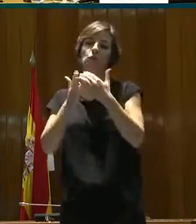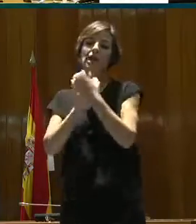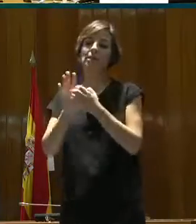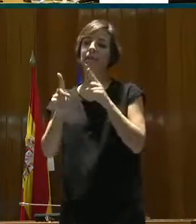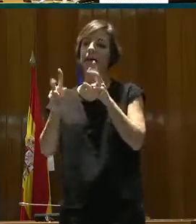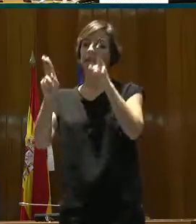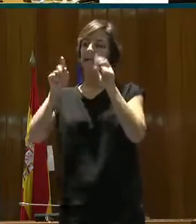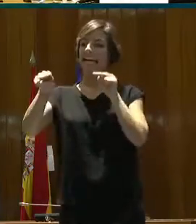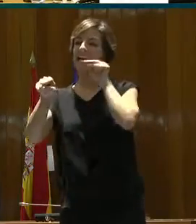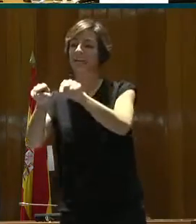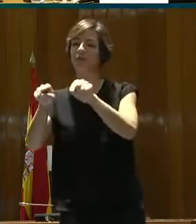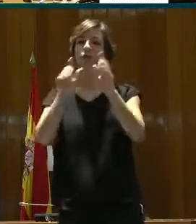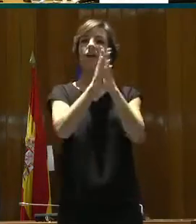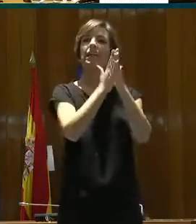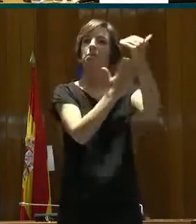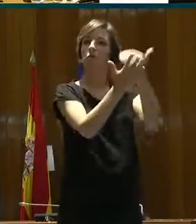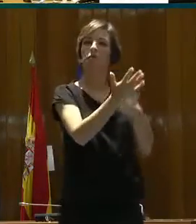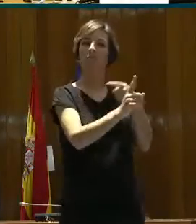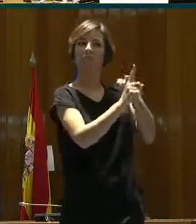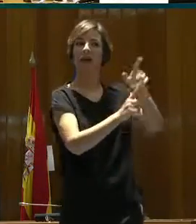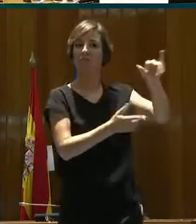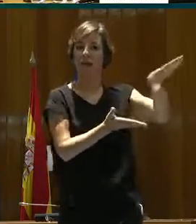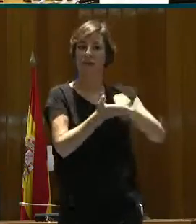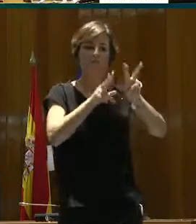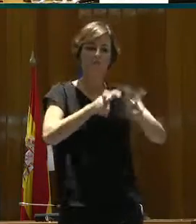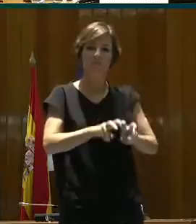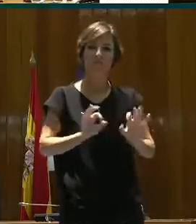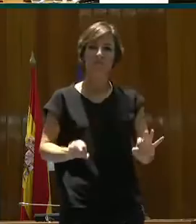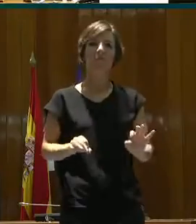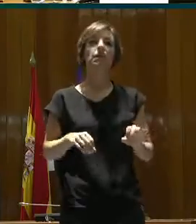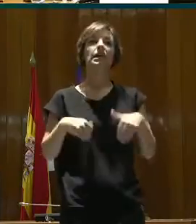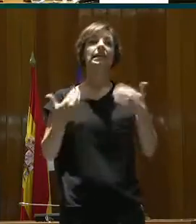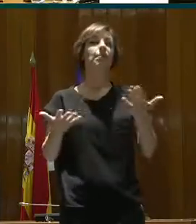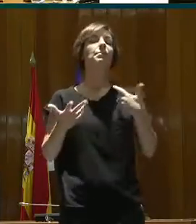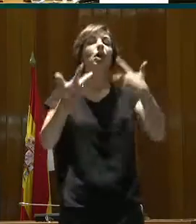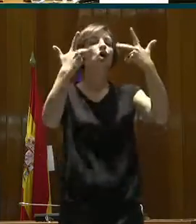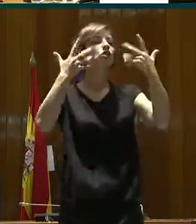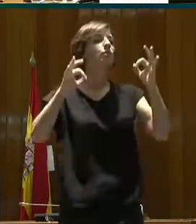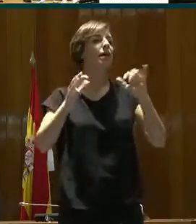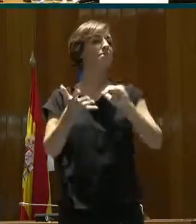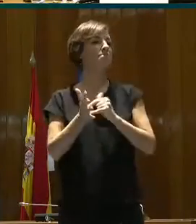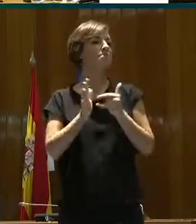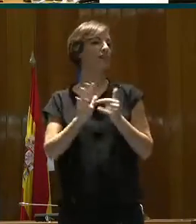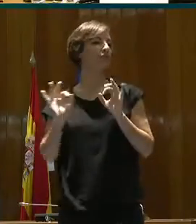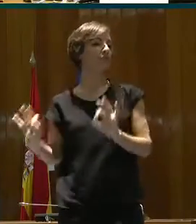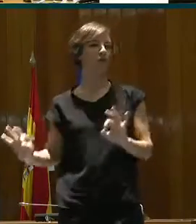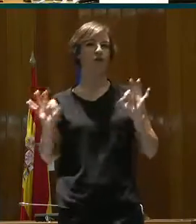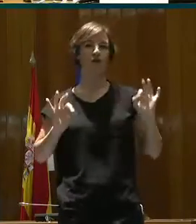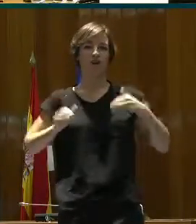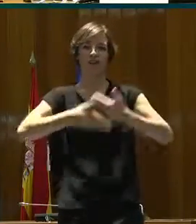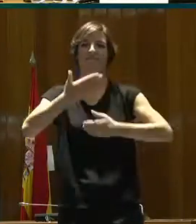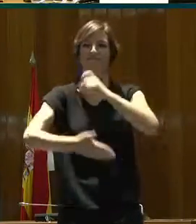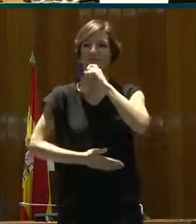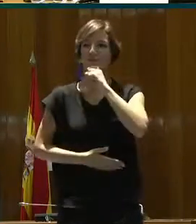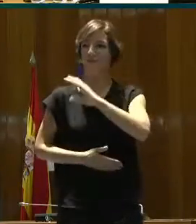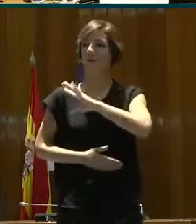Y también, muy importante para el estudio de las lenguas de signos, consejos metodológicos, puesto que